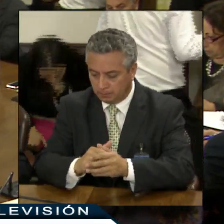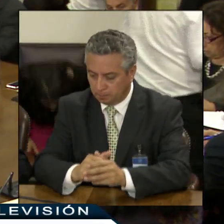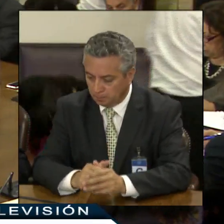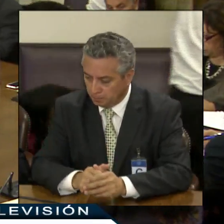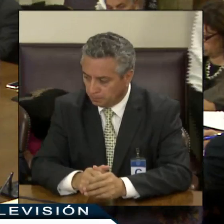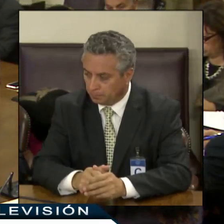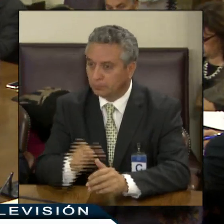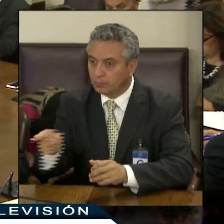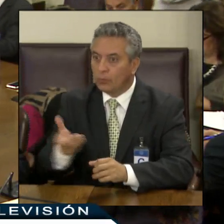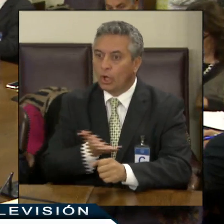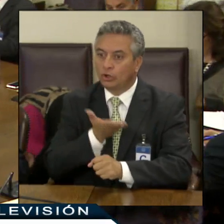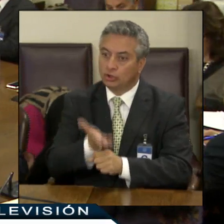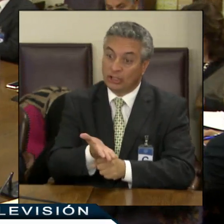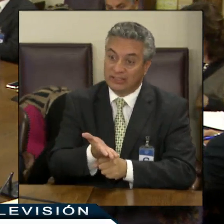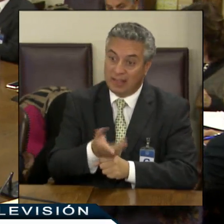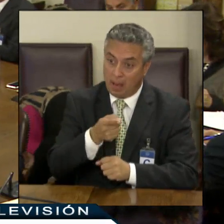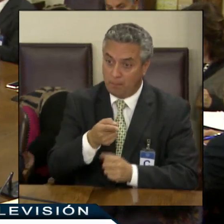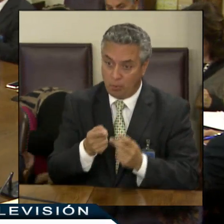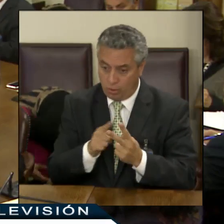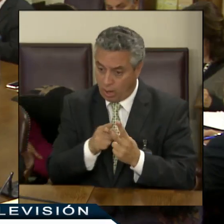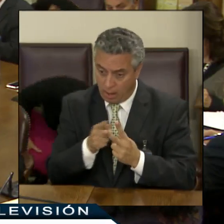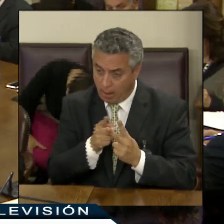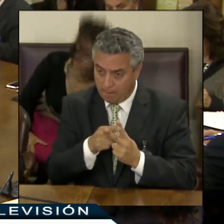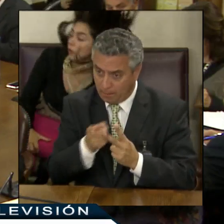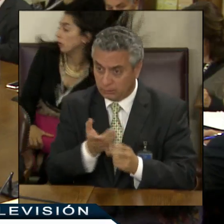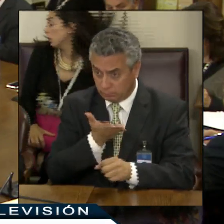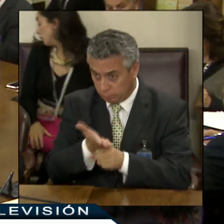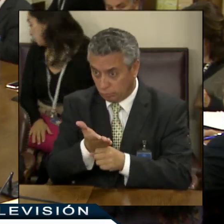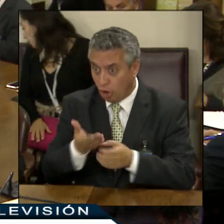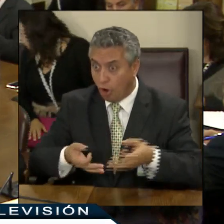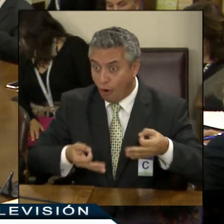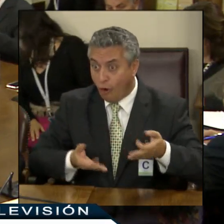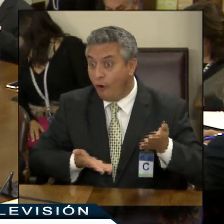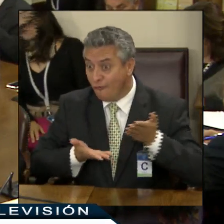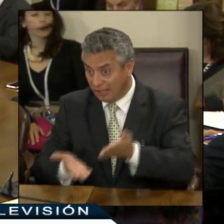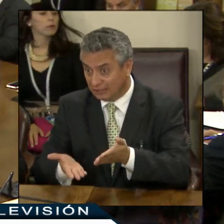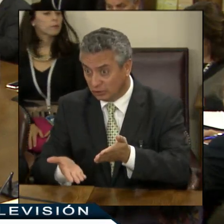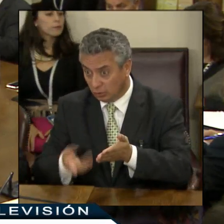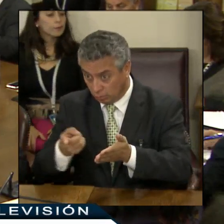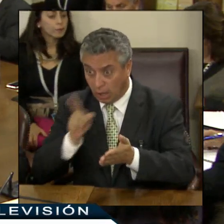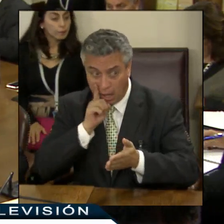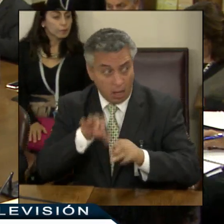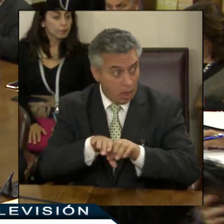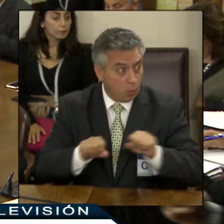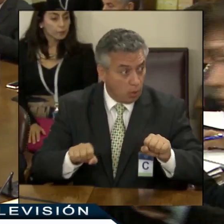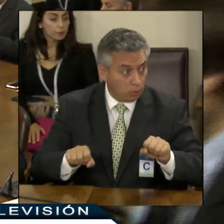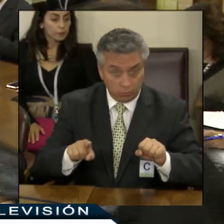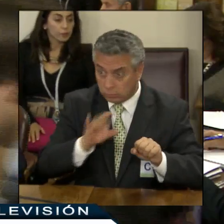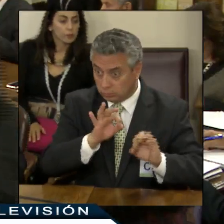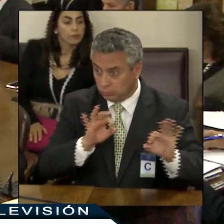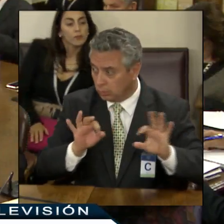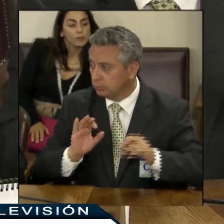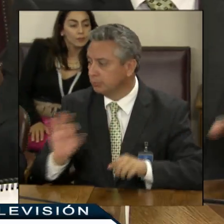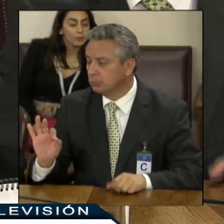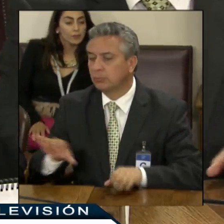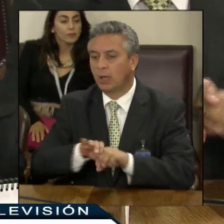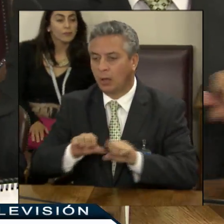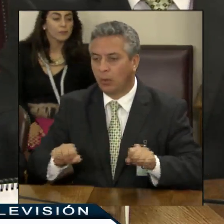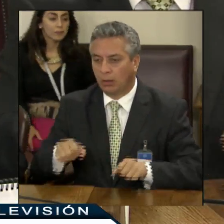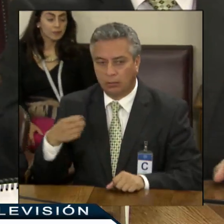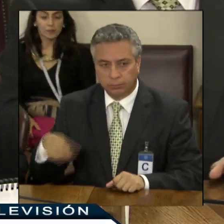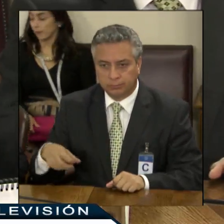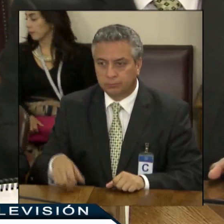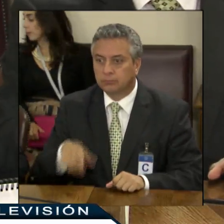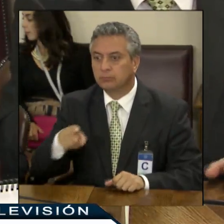gracias damos por ambos peticiones oficio entonces habría acuerdo de sí se enviarán